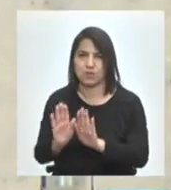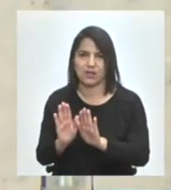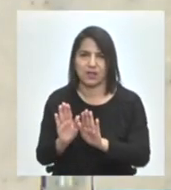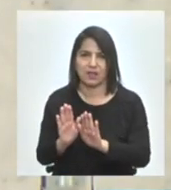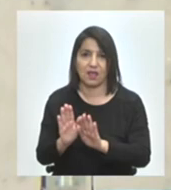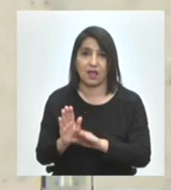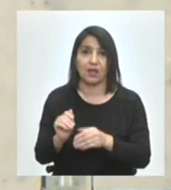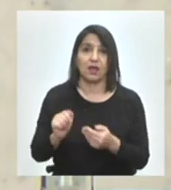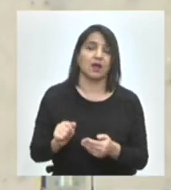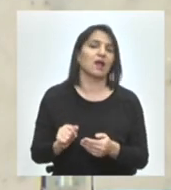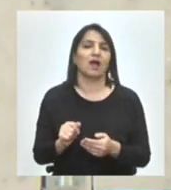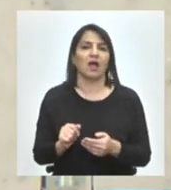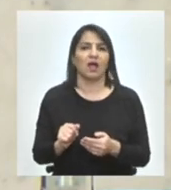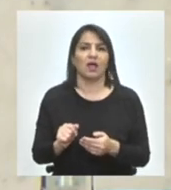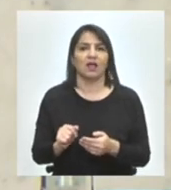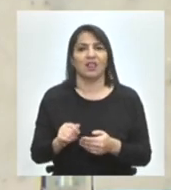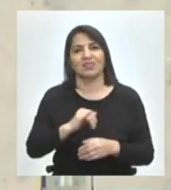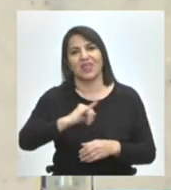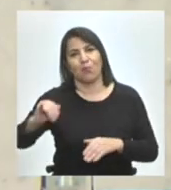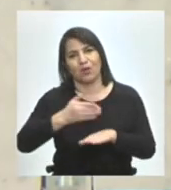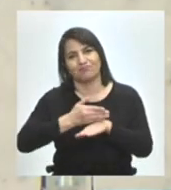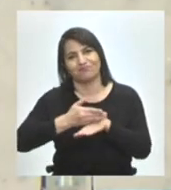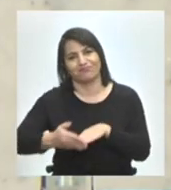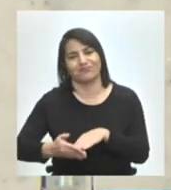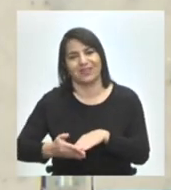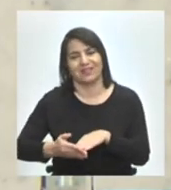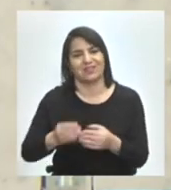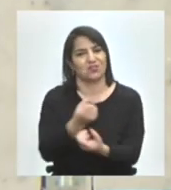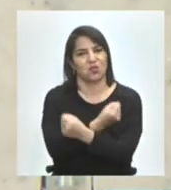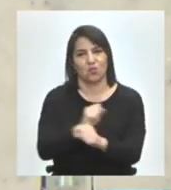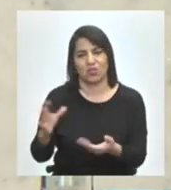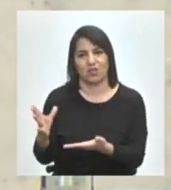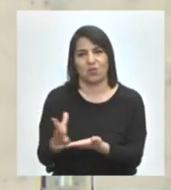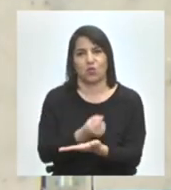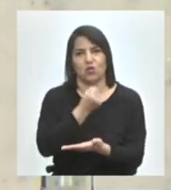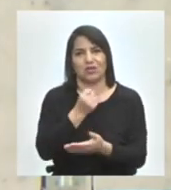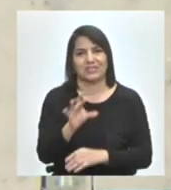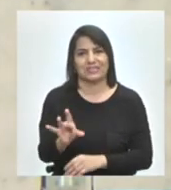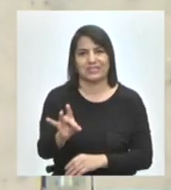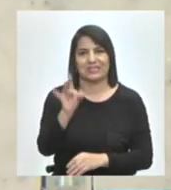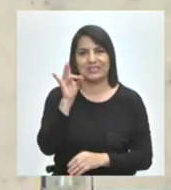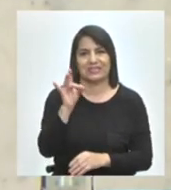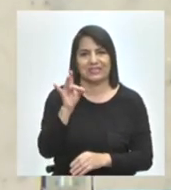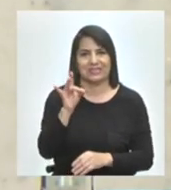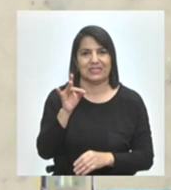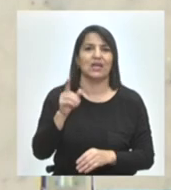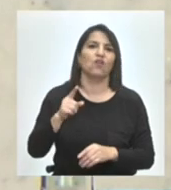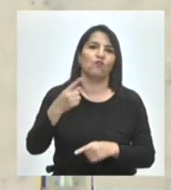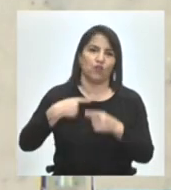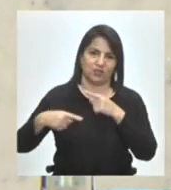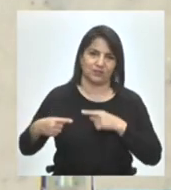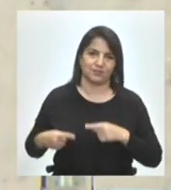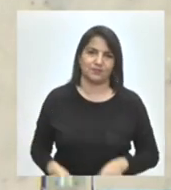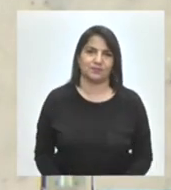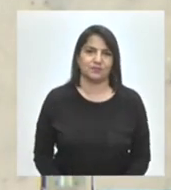antes de que sea demasiado tarde y que ya no logremos hallar el punto de retorno.